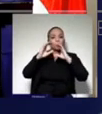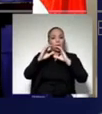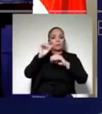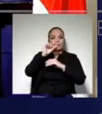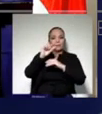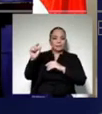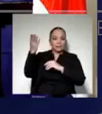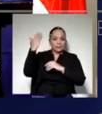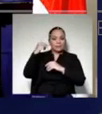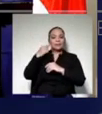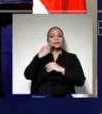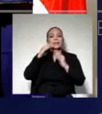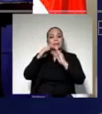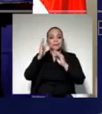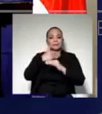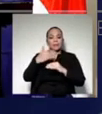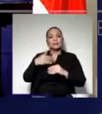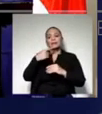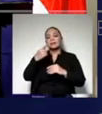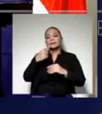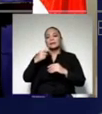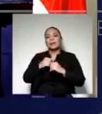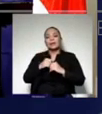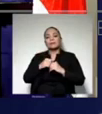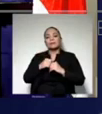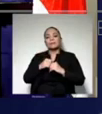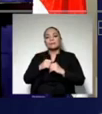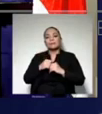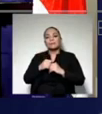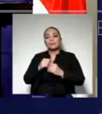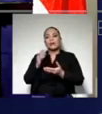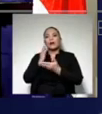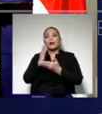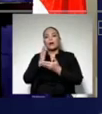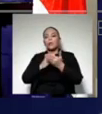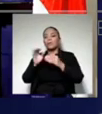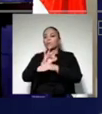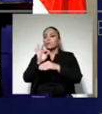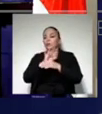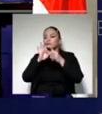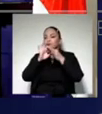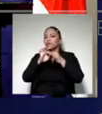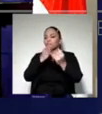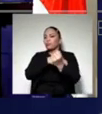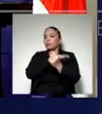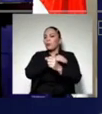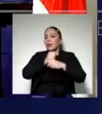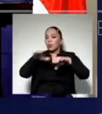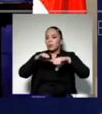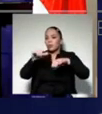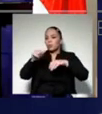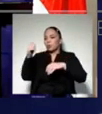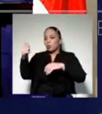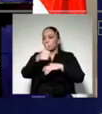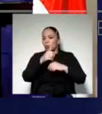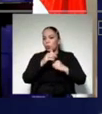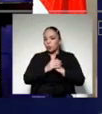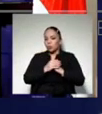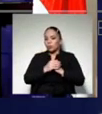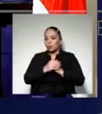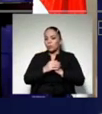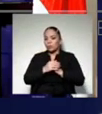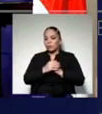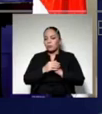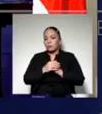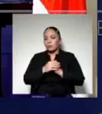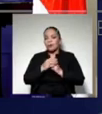que las presuntas actuaciones unilaterales y personales de algunos funcionarios vinculados al Poder Ejecutivo y otras dependencias no reflejan el